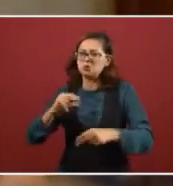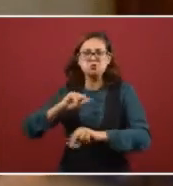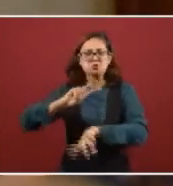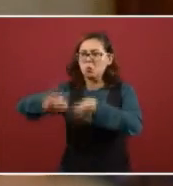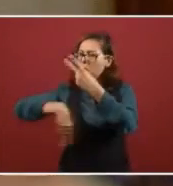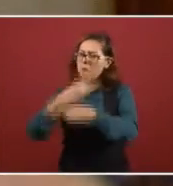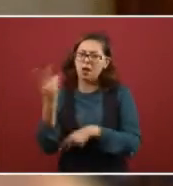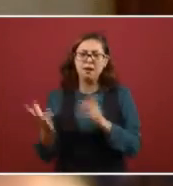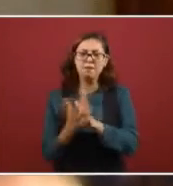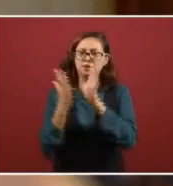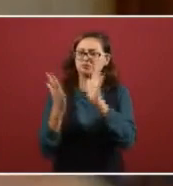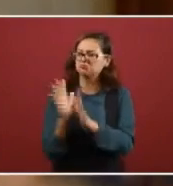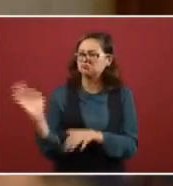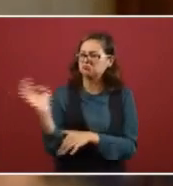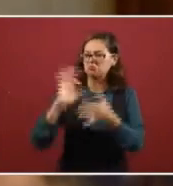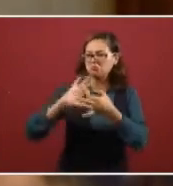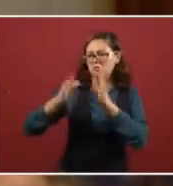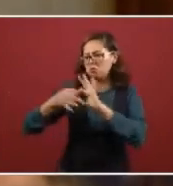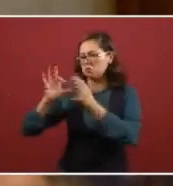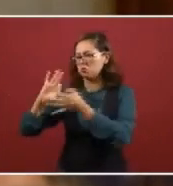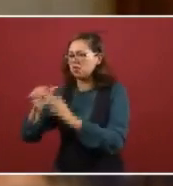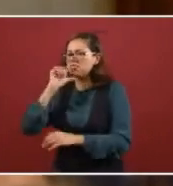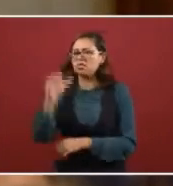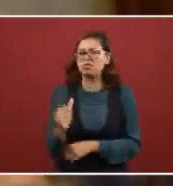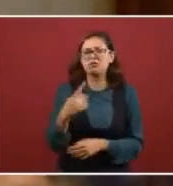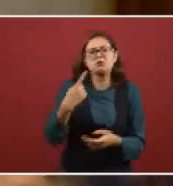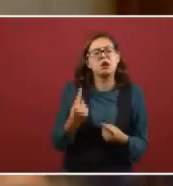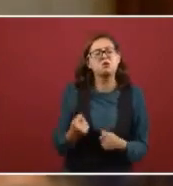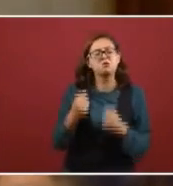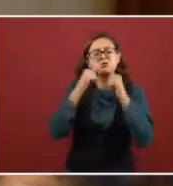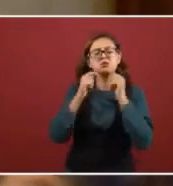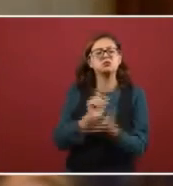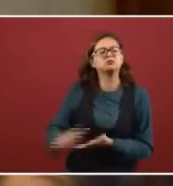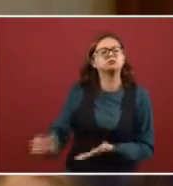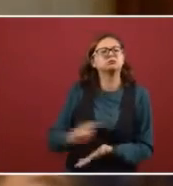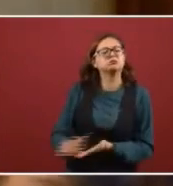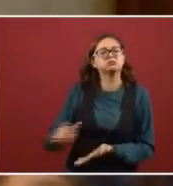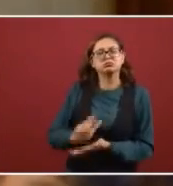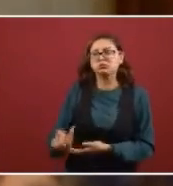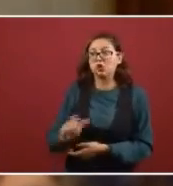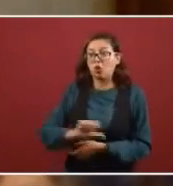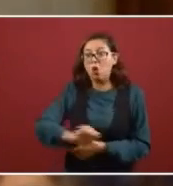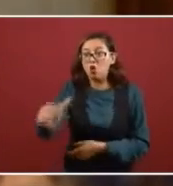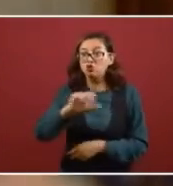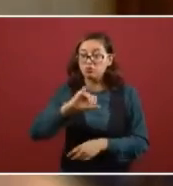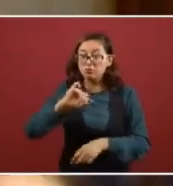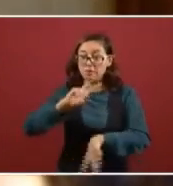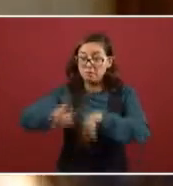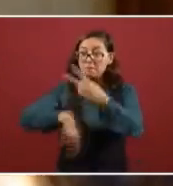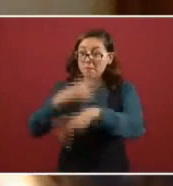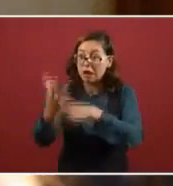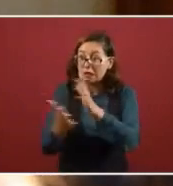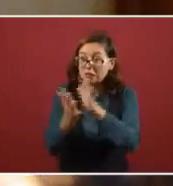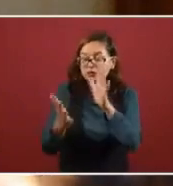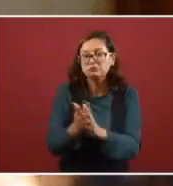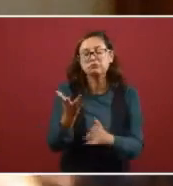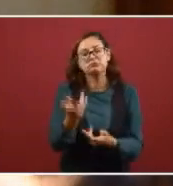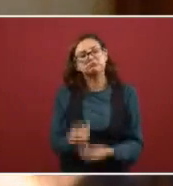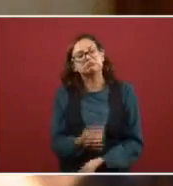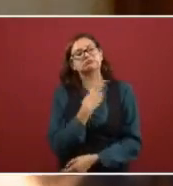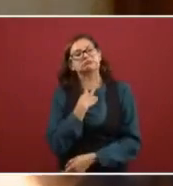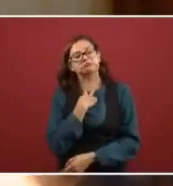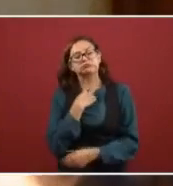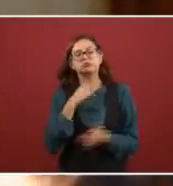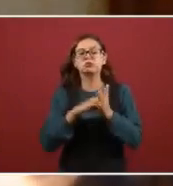sus deportes no son olímpicos, pueden incluso estar recibiendo más dinero que los que sí van a participar. Le pongo, por ejemplo, el caso